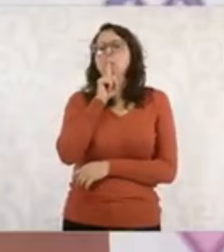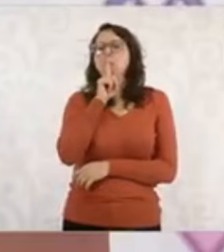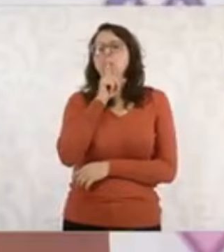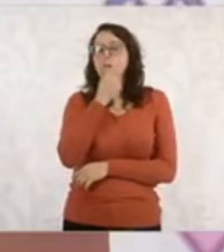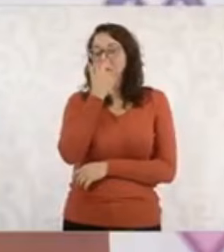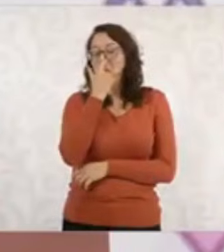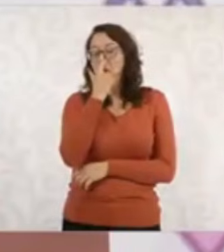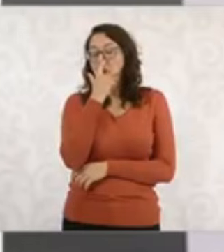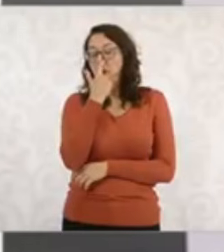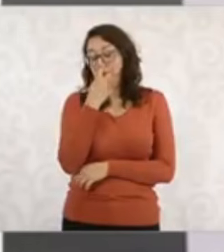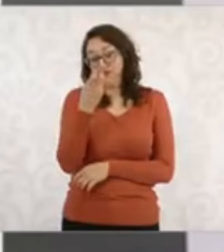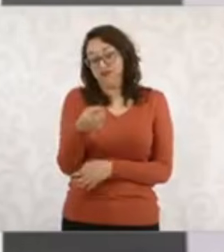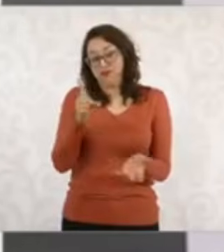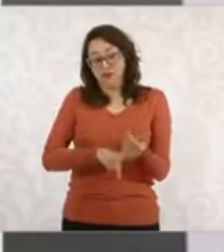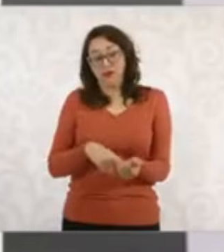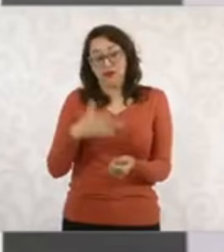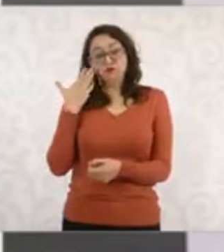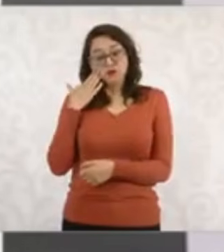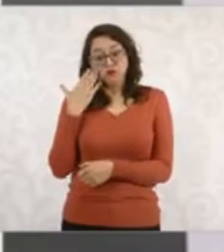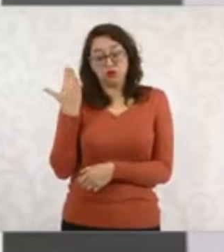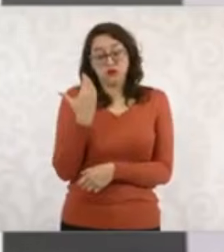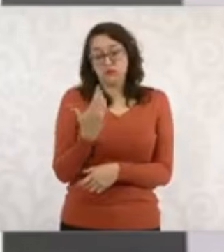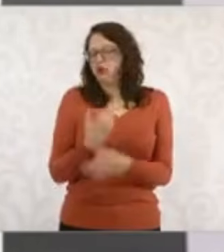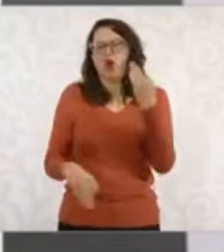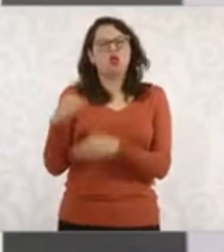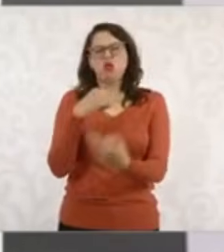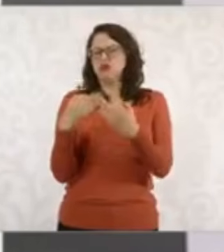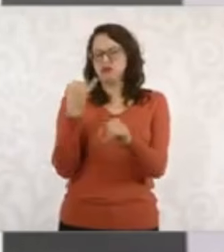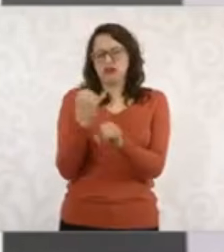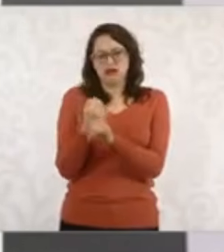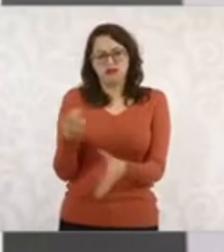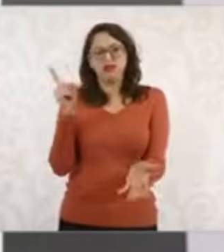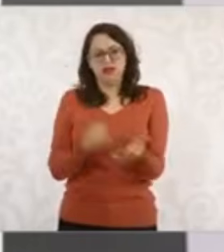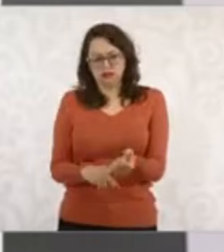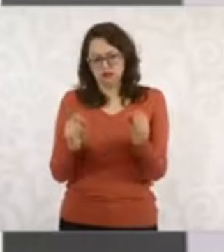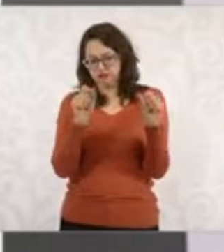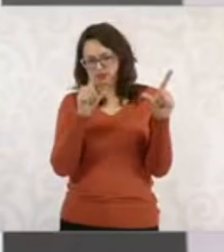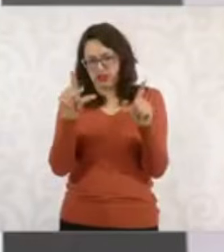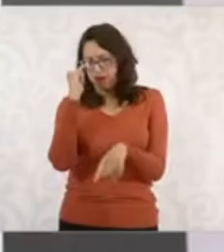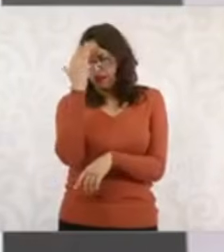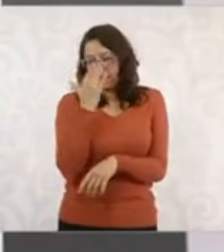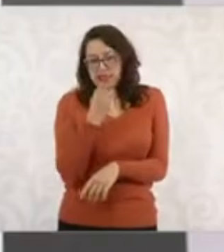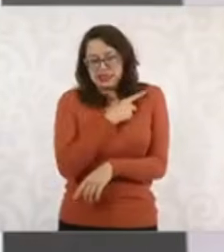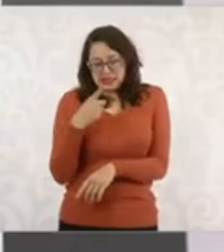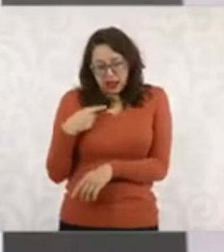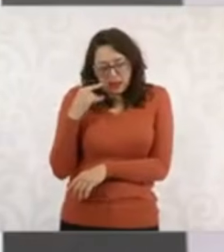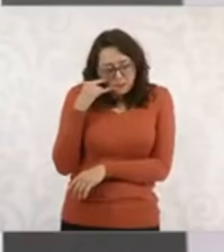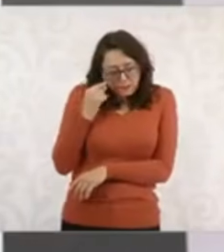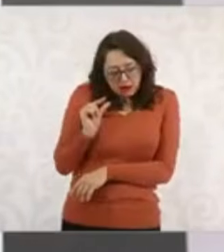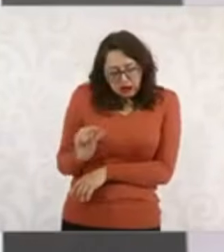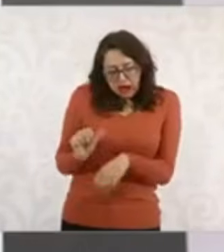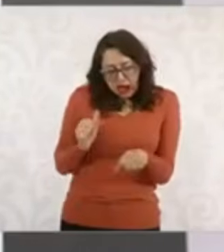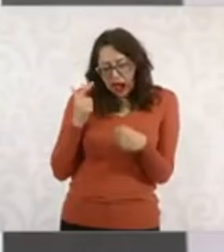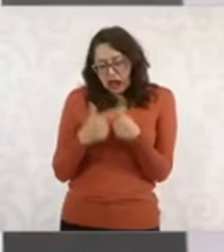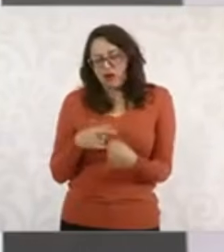que indica y es la política de la red social. Todas las redes sociales tienen eso, que cuando hay una imagen, video,